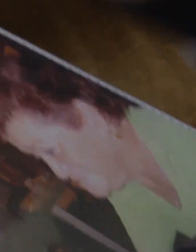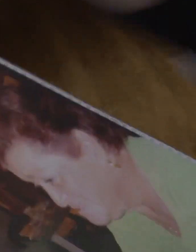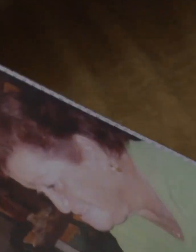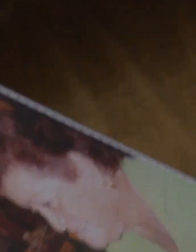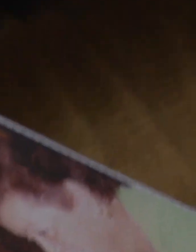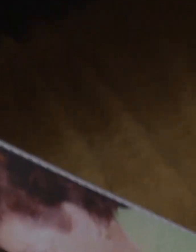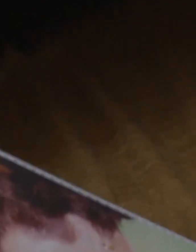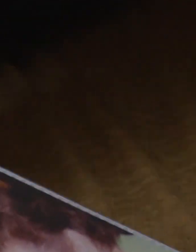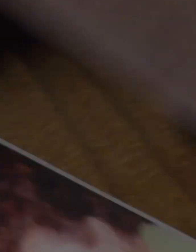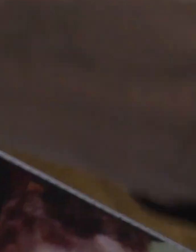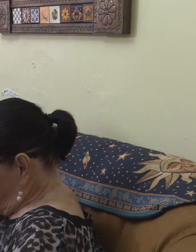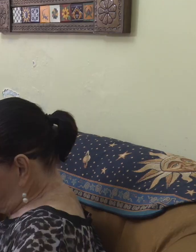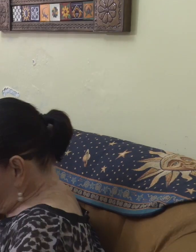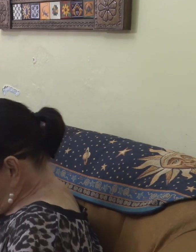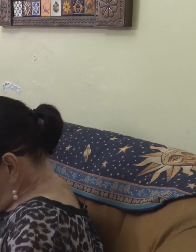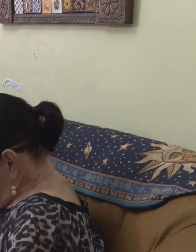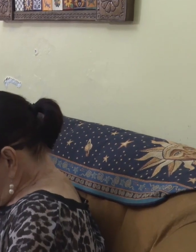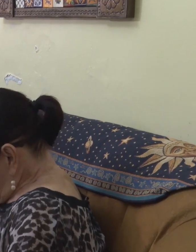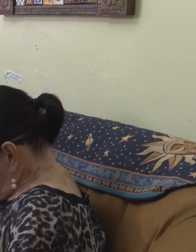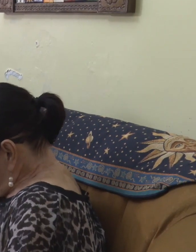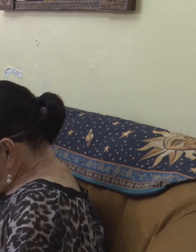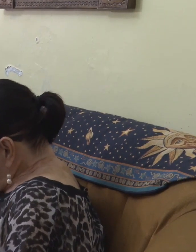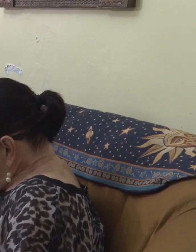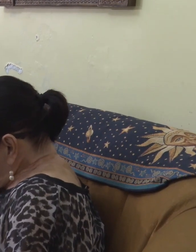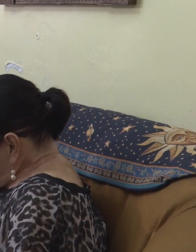Esse lugar.